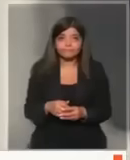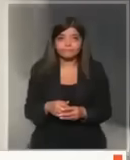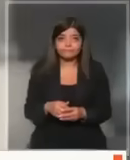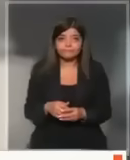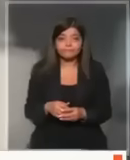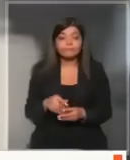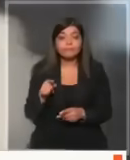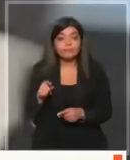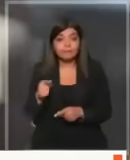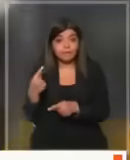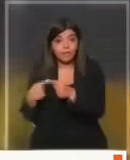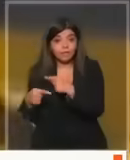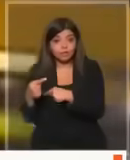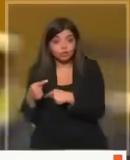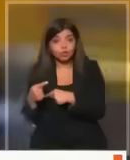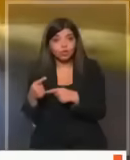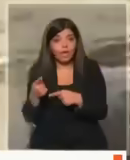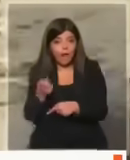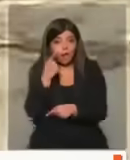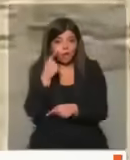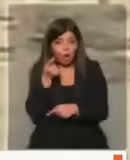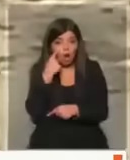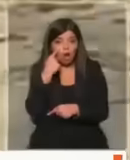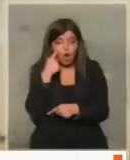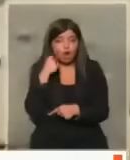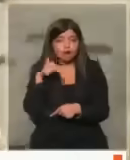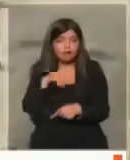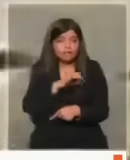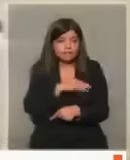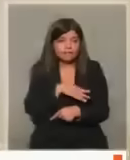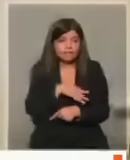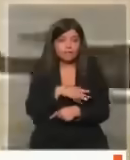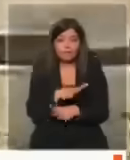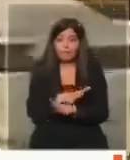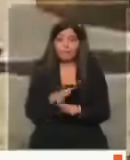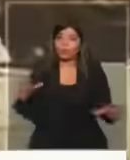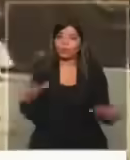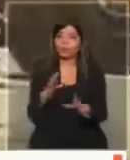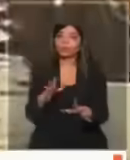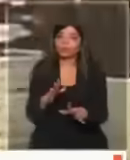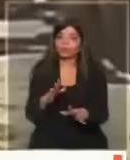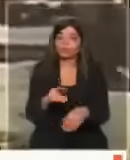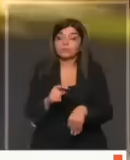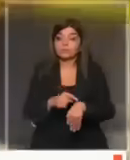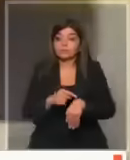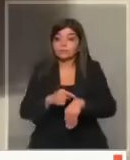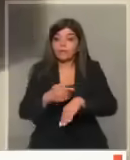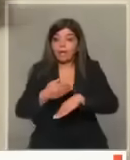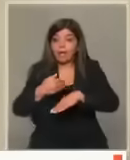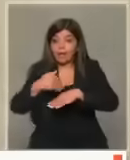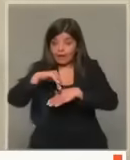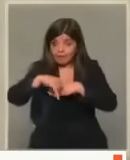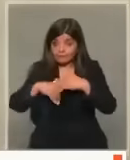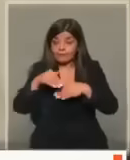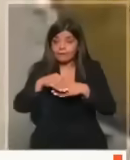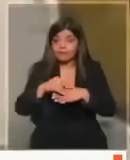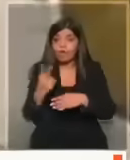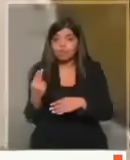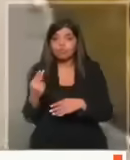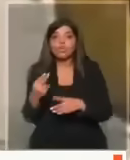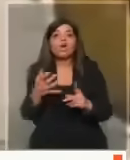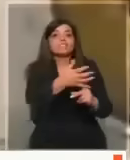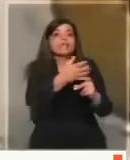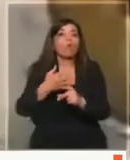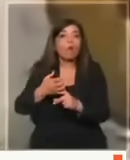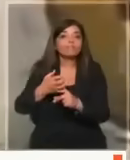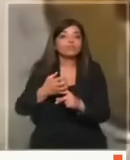Esta parte de la historia es nacionalmente conocida. El impacto es mayúsculo. Pasado el mediodía se produce el secuestro armado del empresario y, como